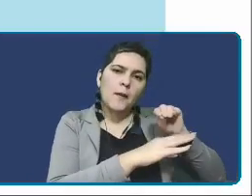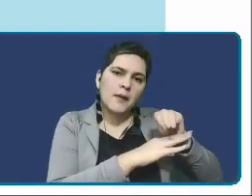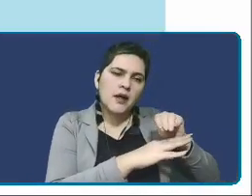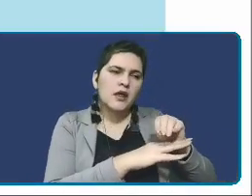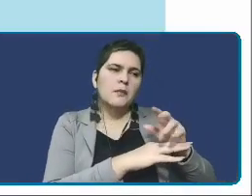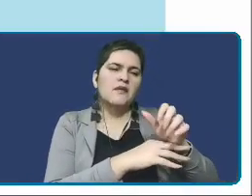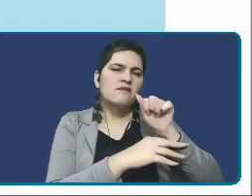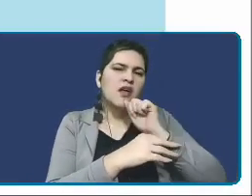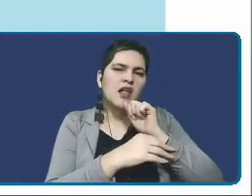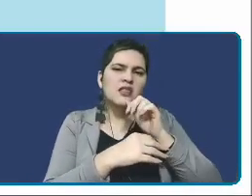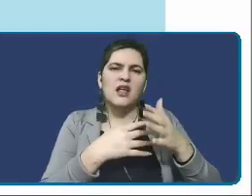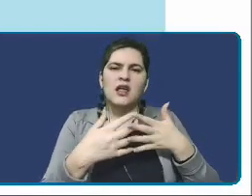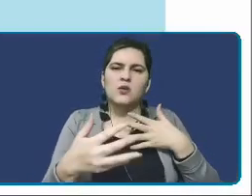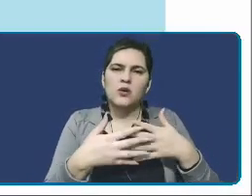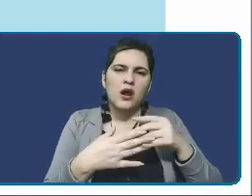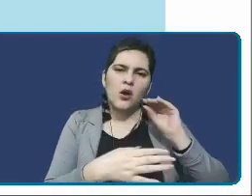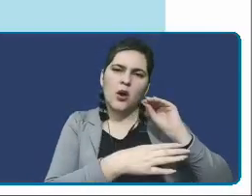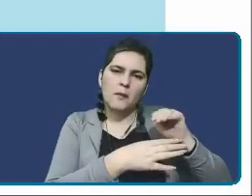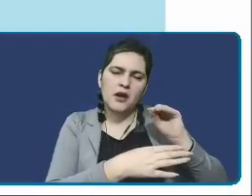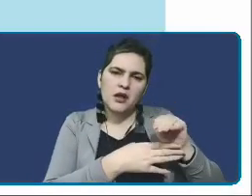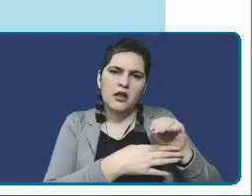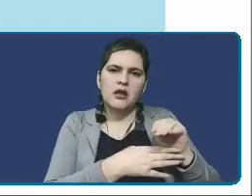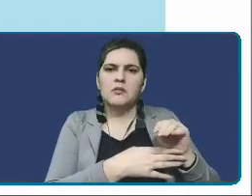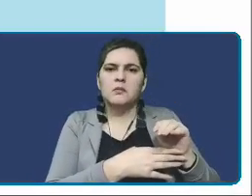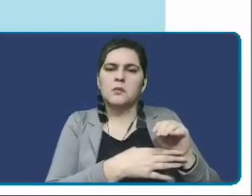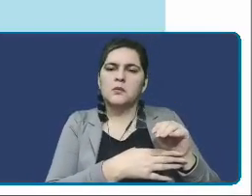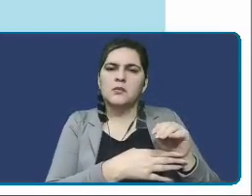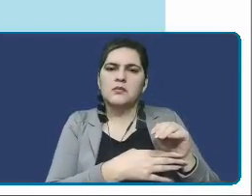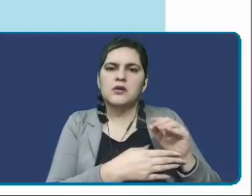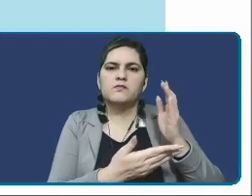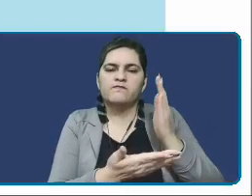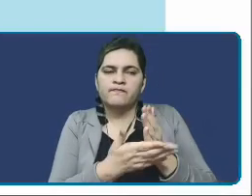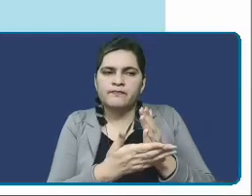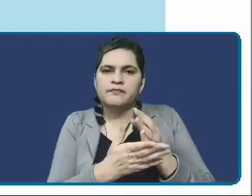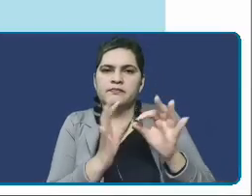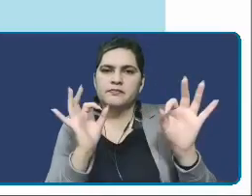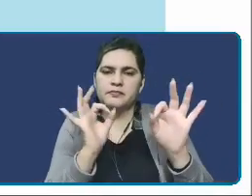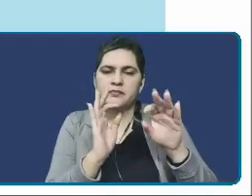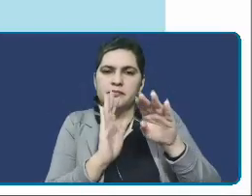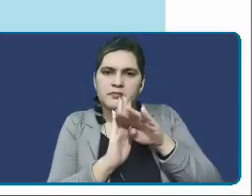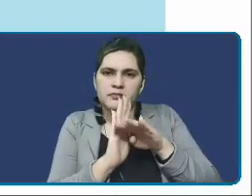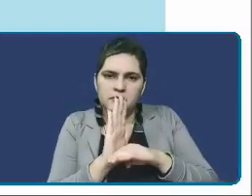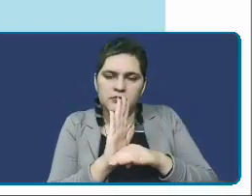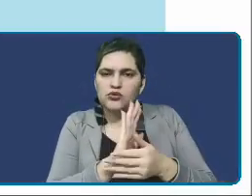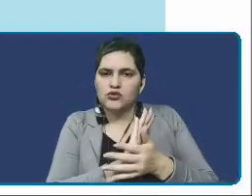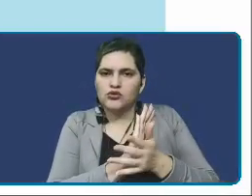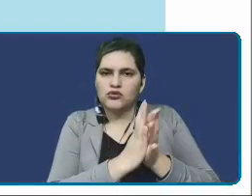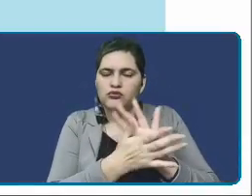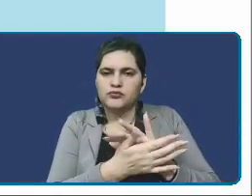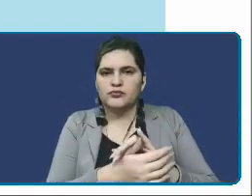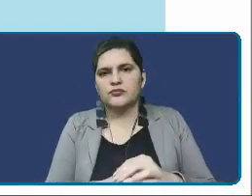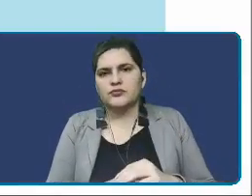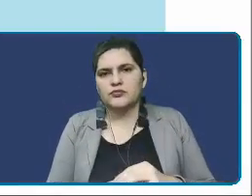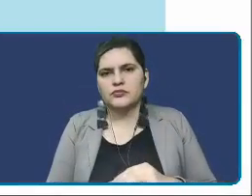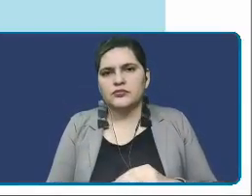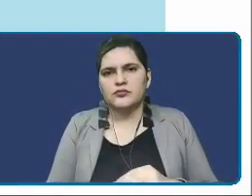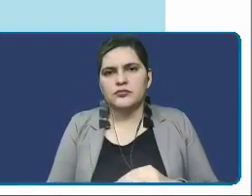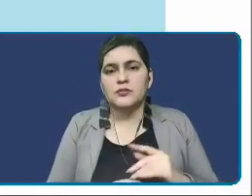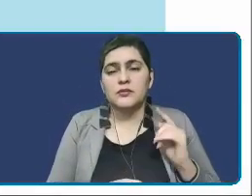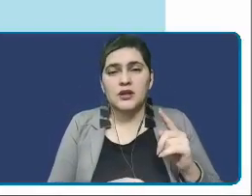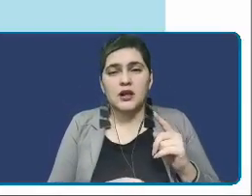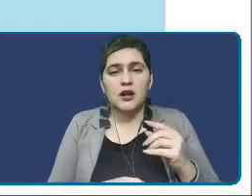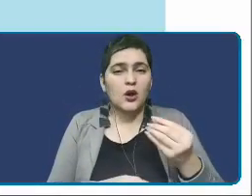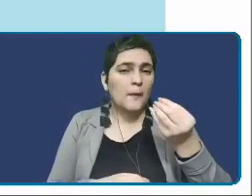artificiales. Fue por la indicación nutricional. No fue porque ahora consume más